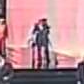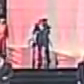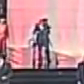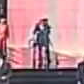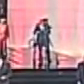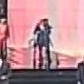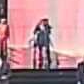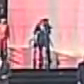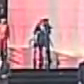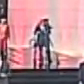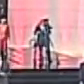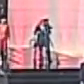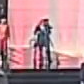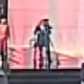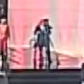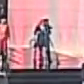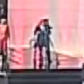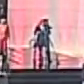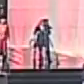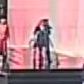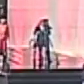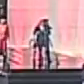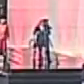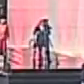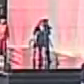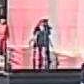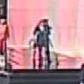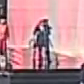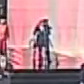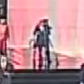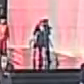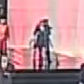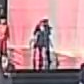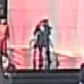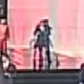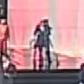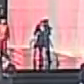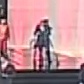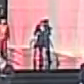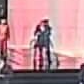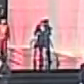refundación del medio impreso Correo del Orinoco.